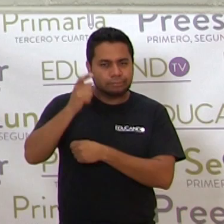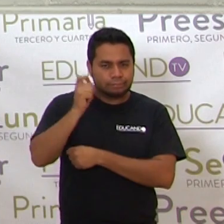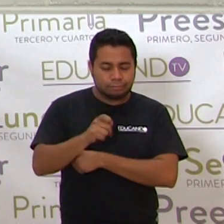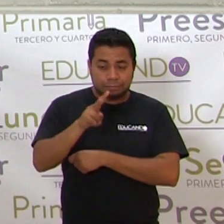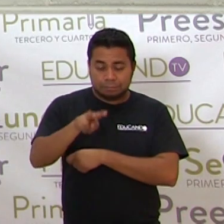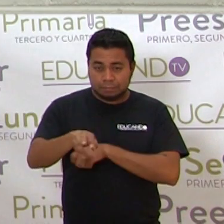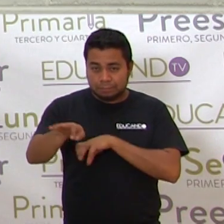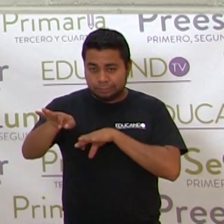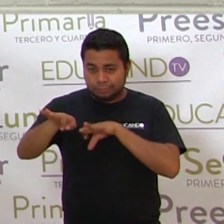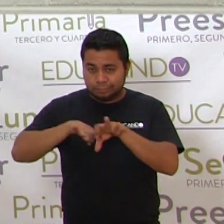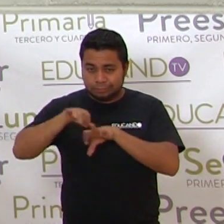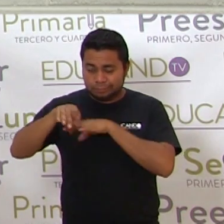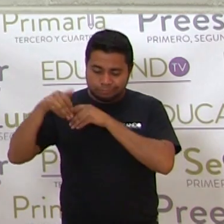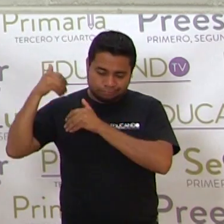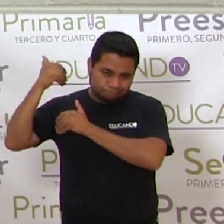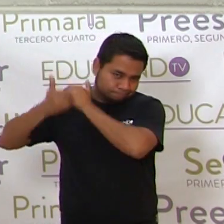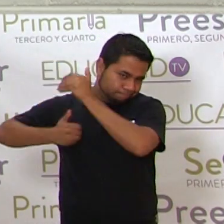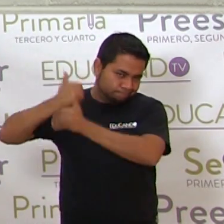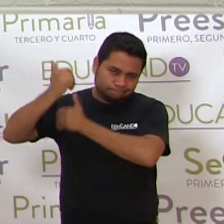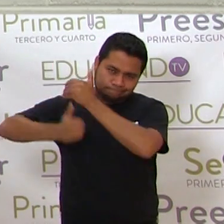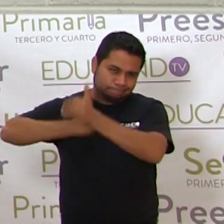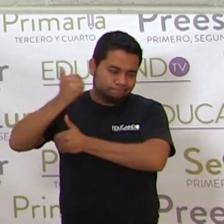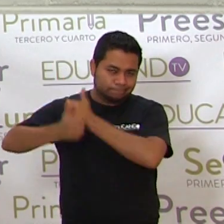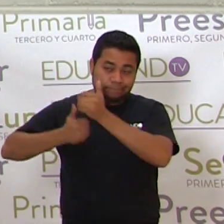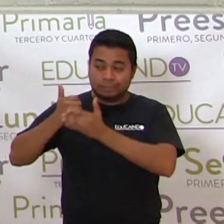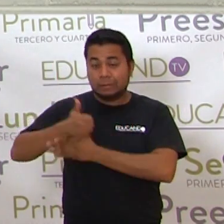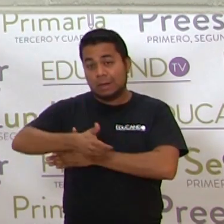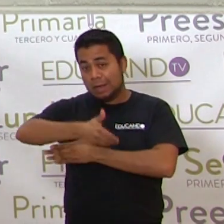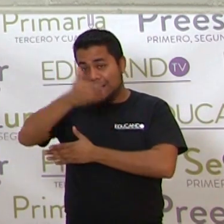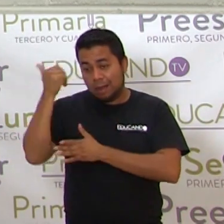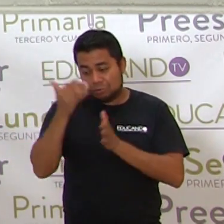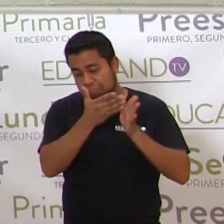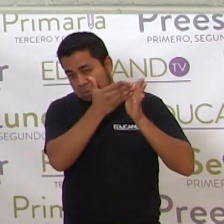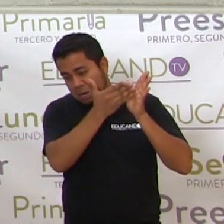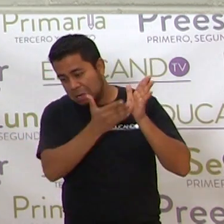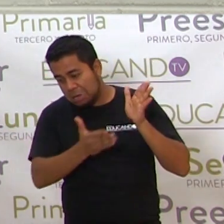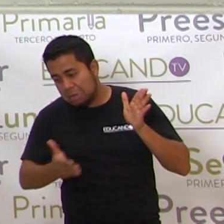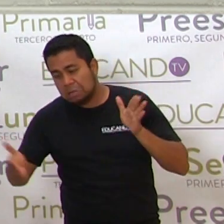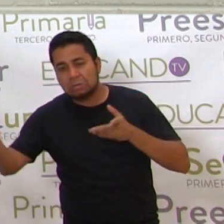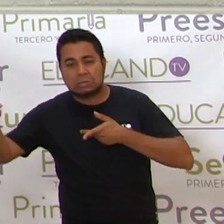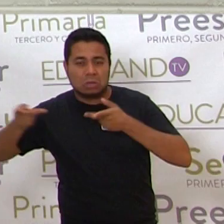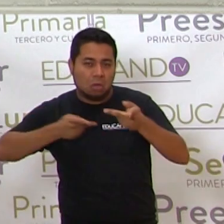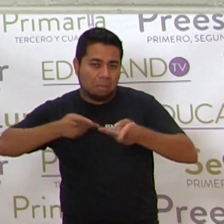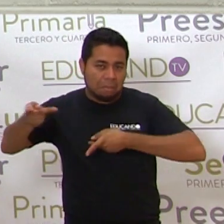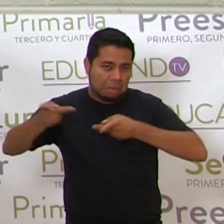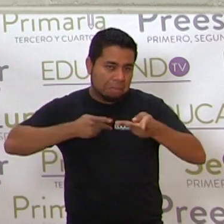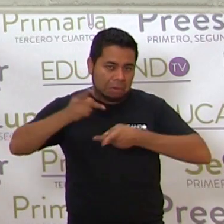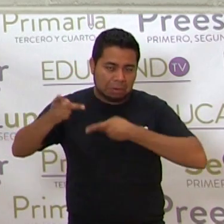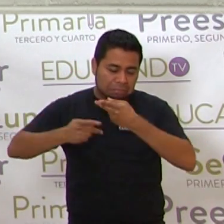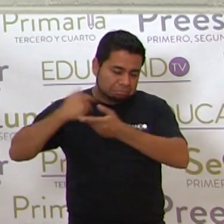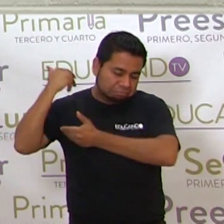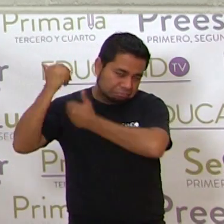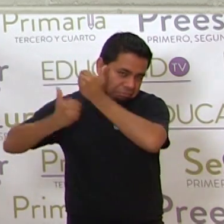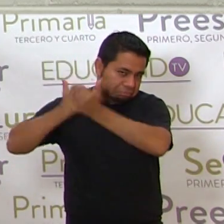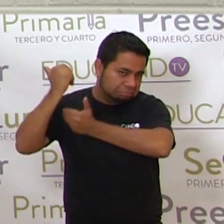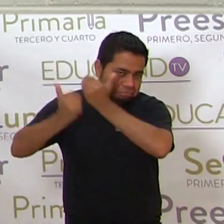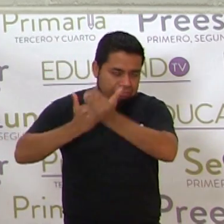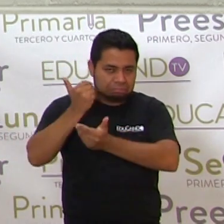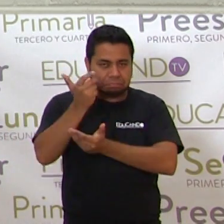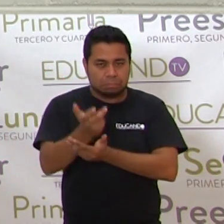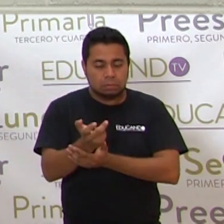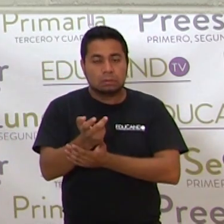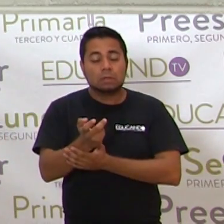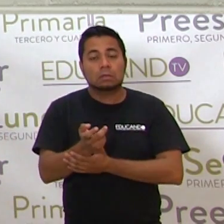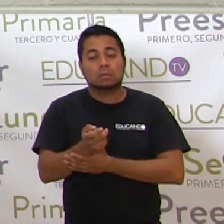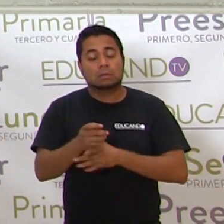de muchos días de planeación, bien, de muchos días de preparación. Y es por ello que una